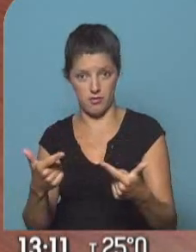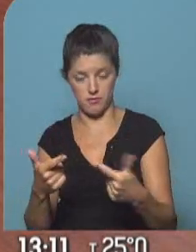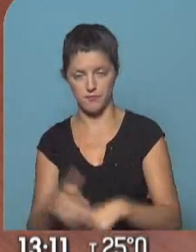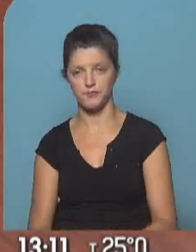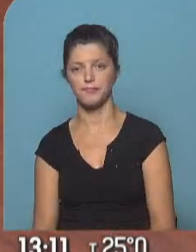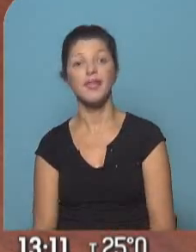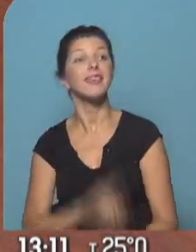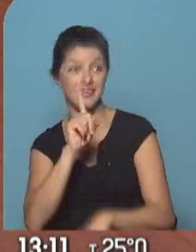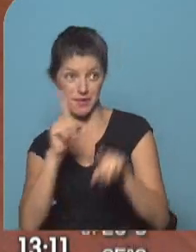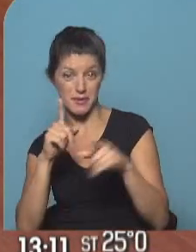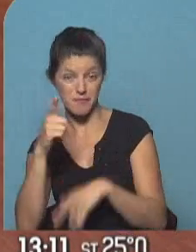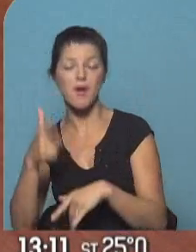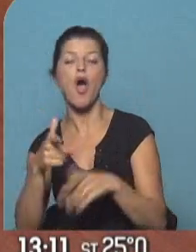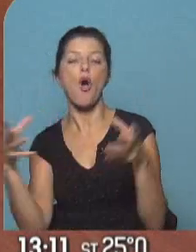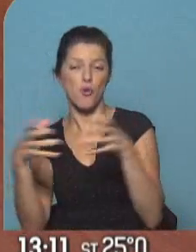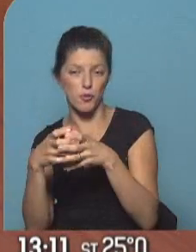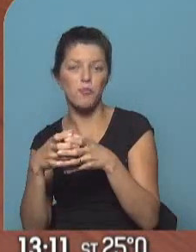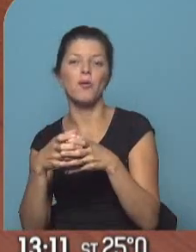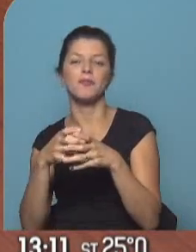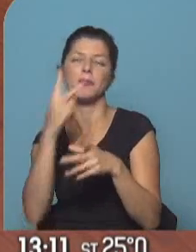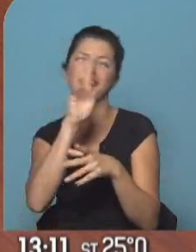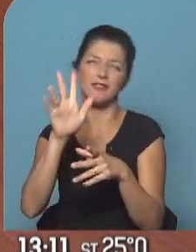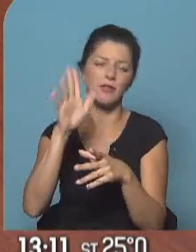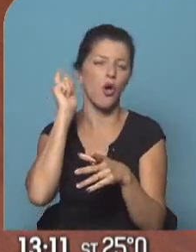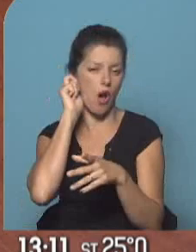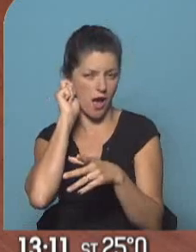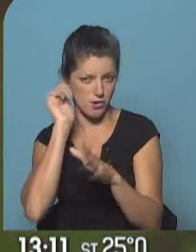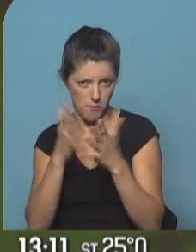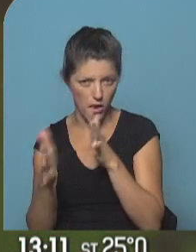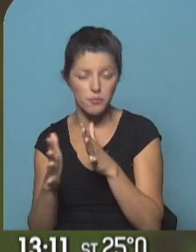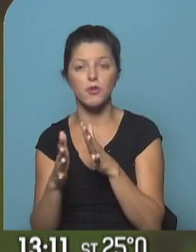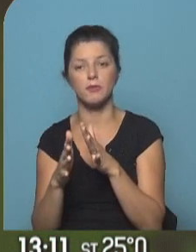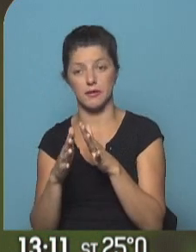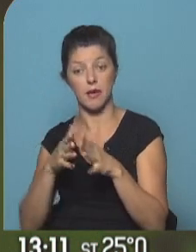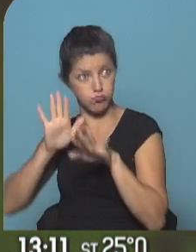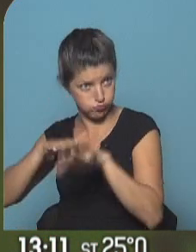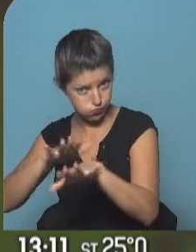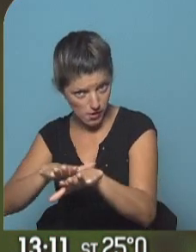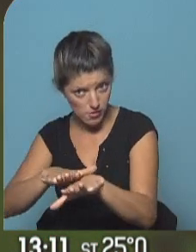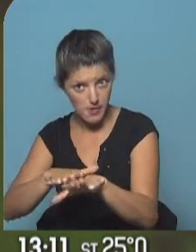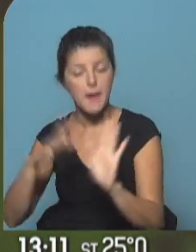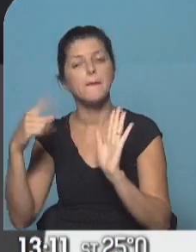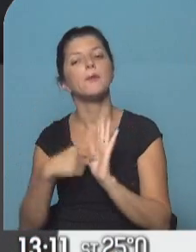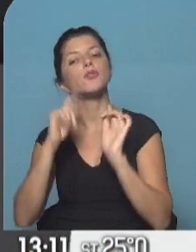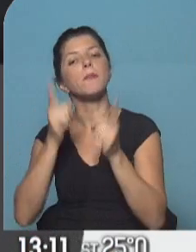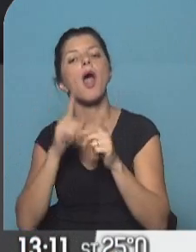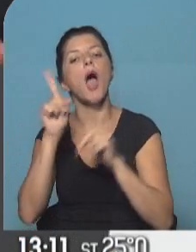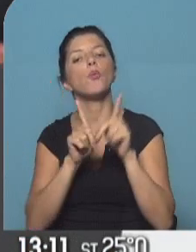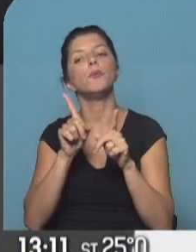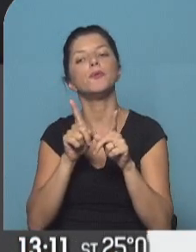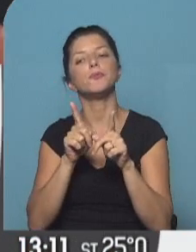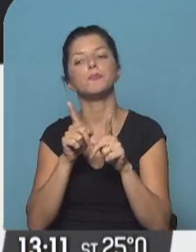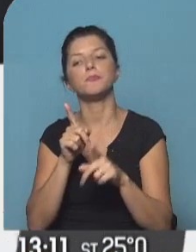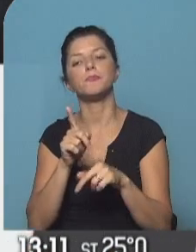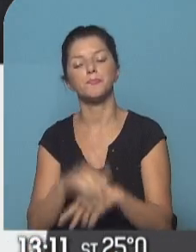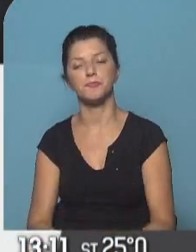generación sub-25 la que salió a la calle. Pero un dato es que de repente también aparecieron nostálgicos de la monarquía, es decir, de Reza